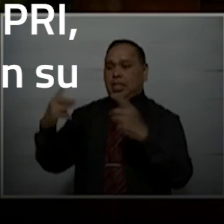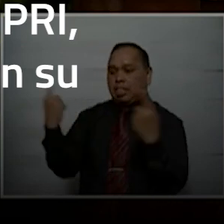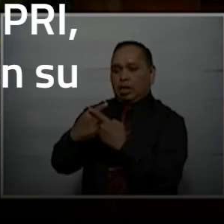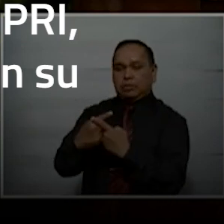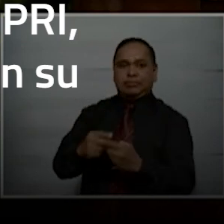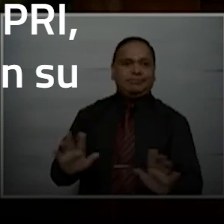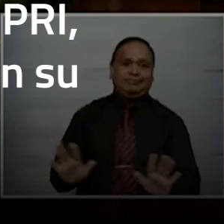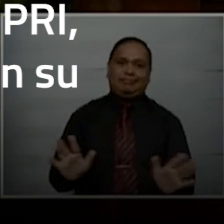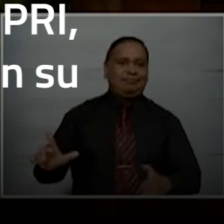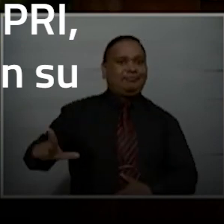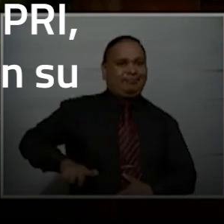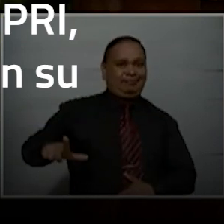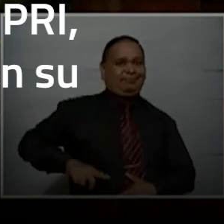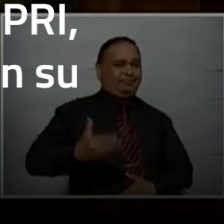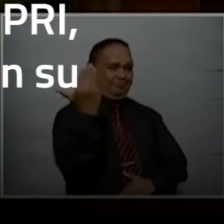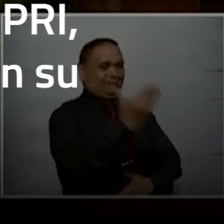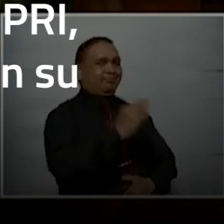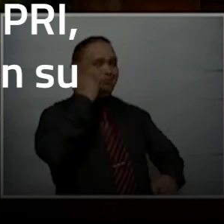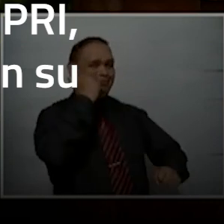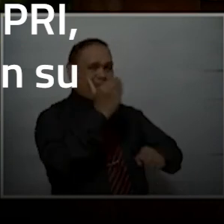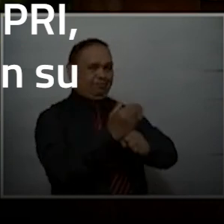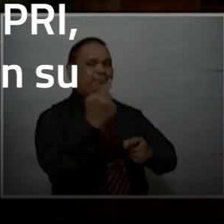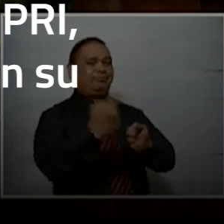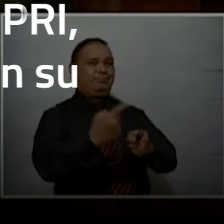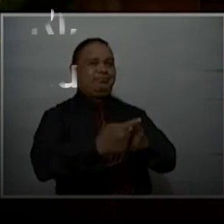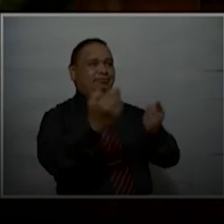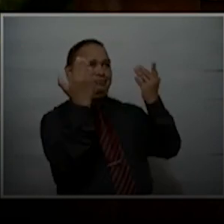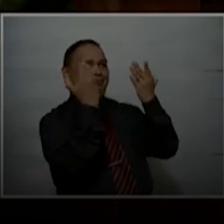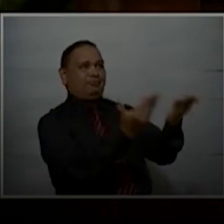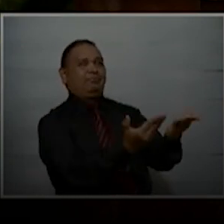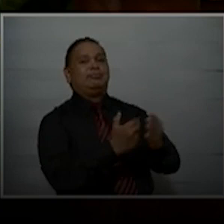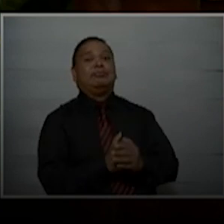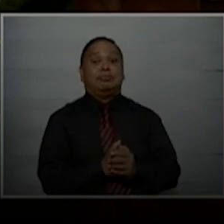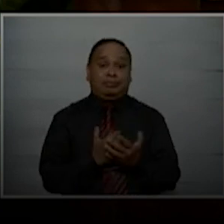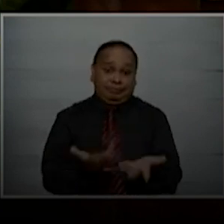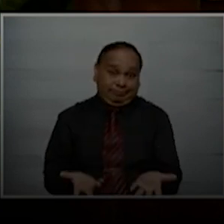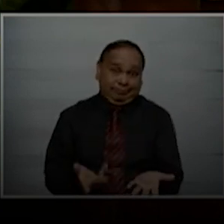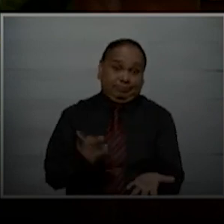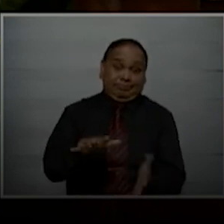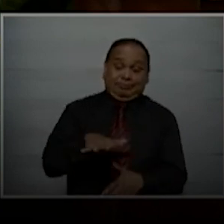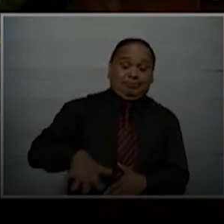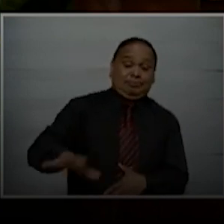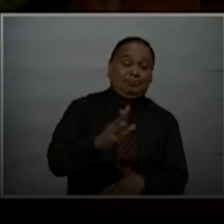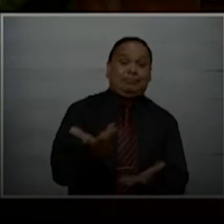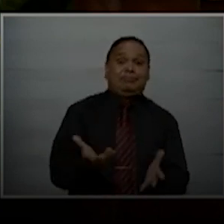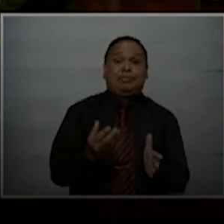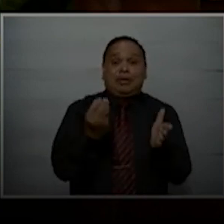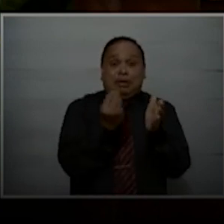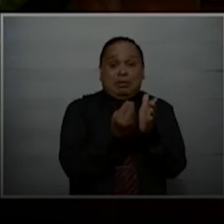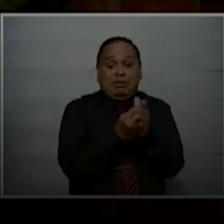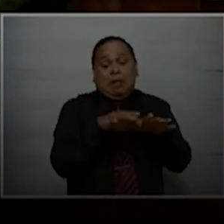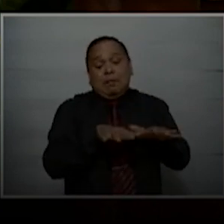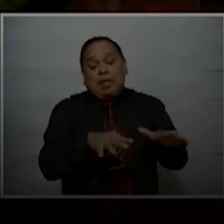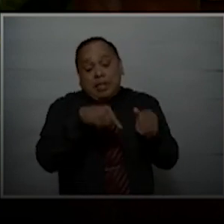era el gobernador y en todo caso es el mayor responsable si se hizo algo indebido, porque además no están en el patio, no están en una cuevita,